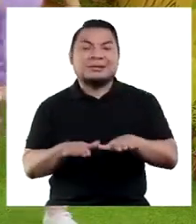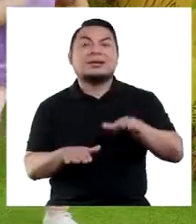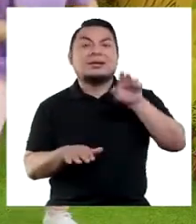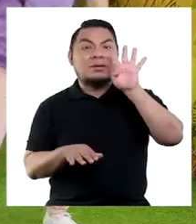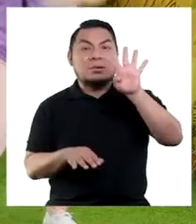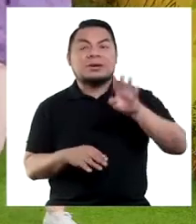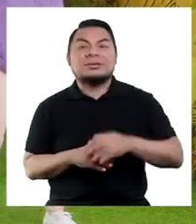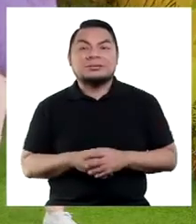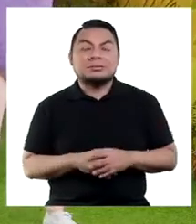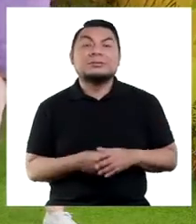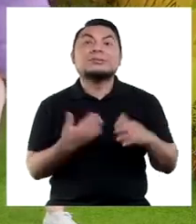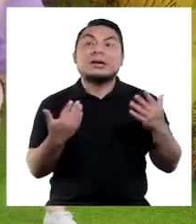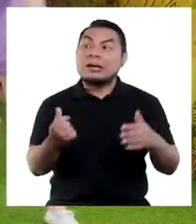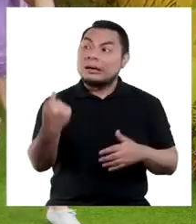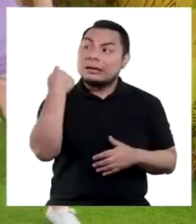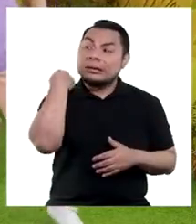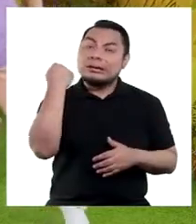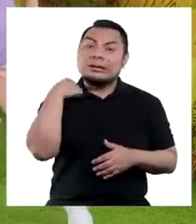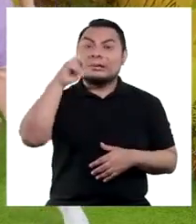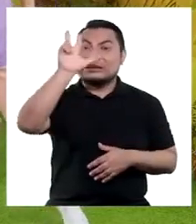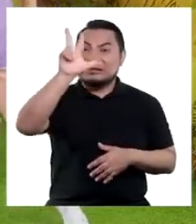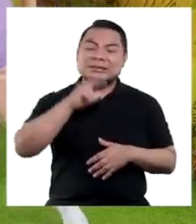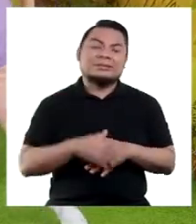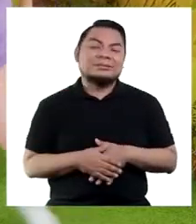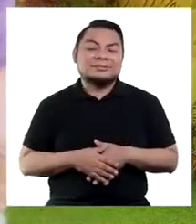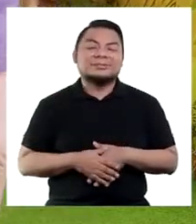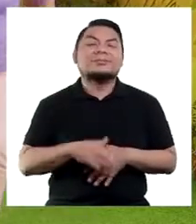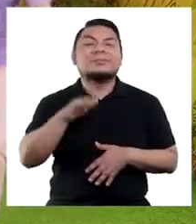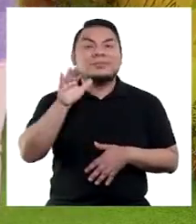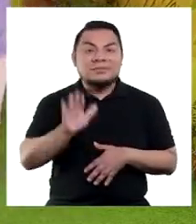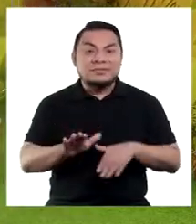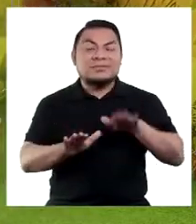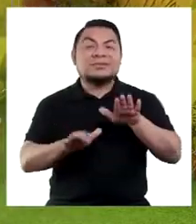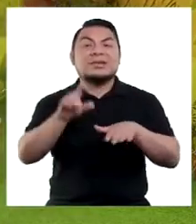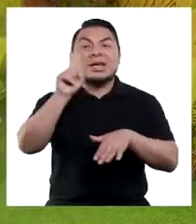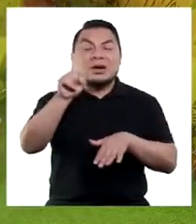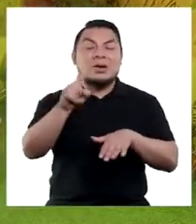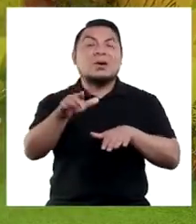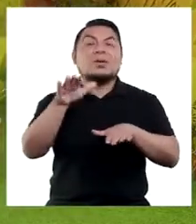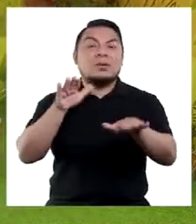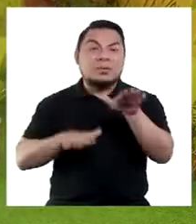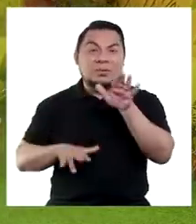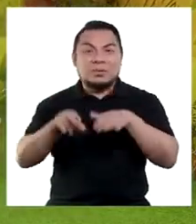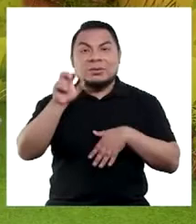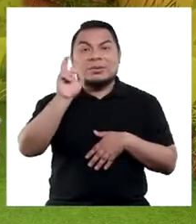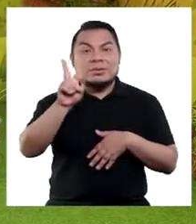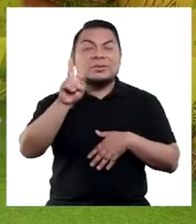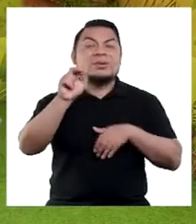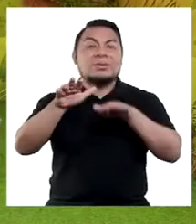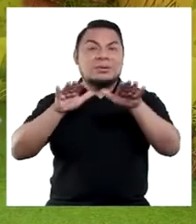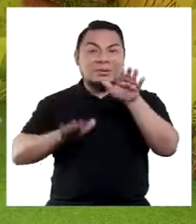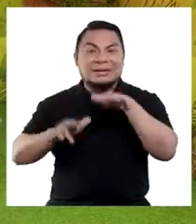4 y retrocedamos 3 pasos 1 2